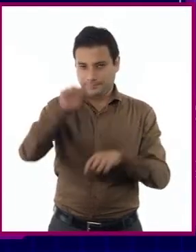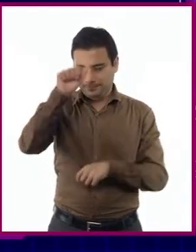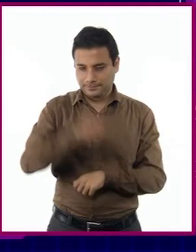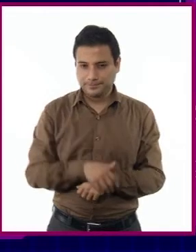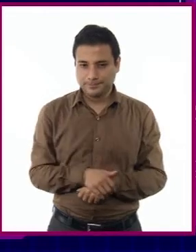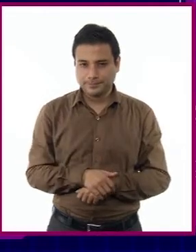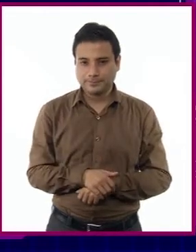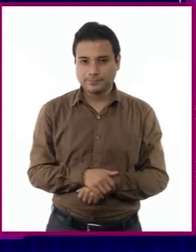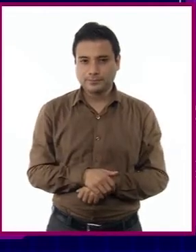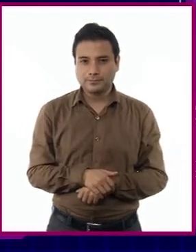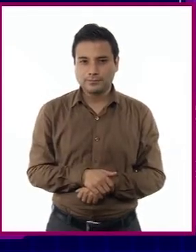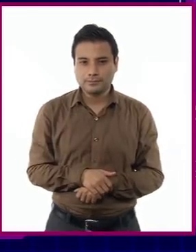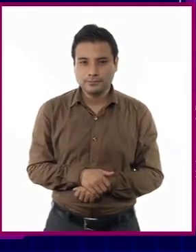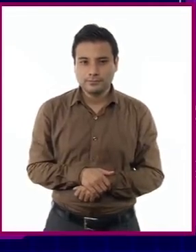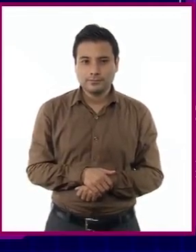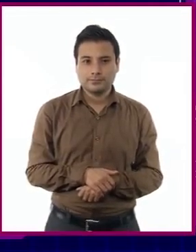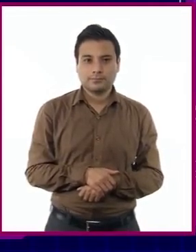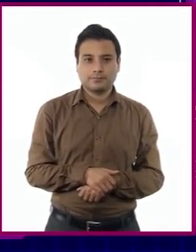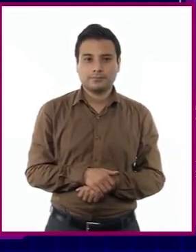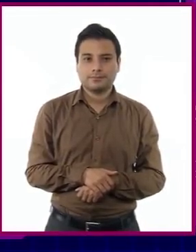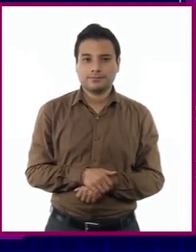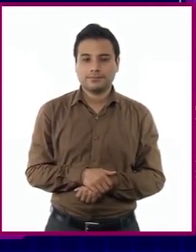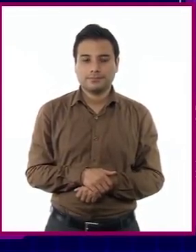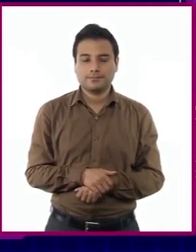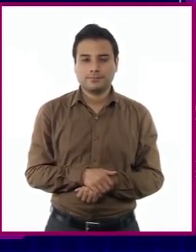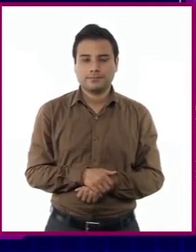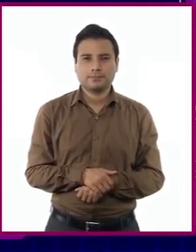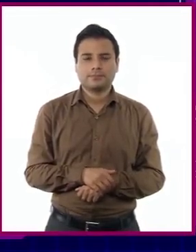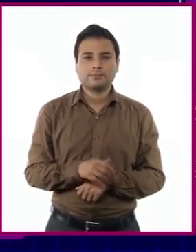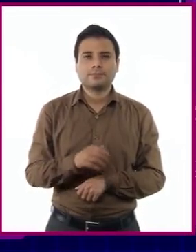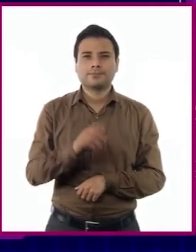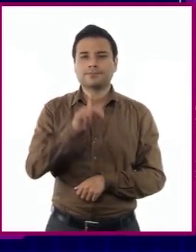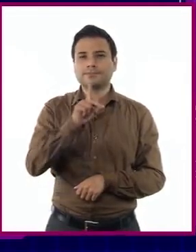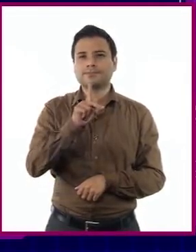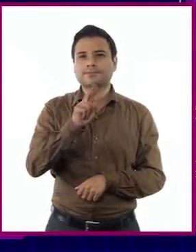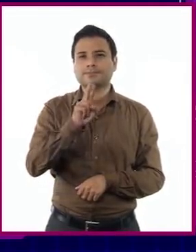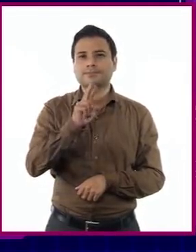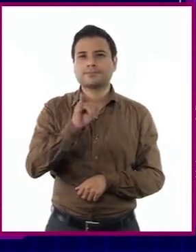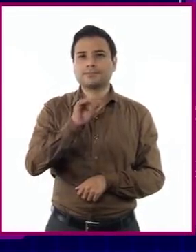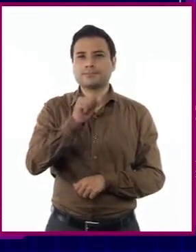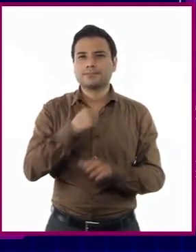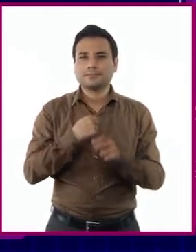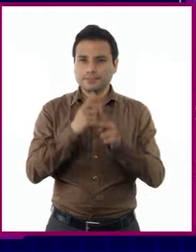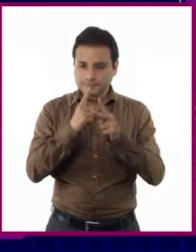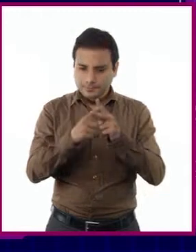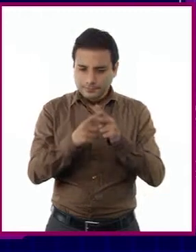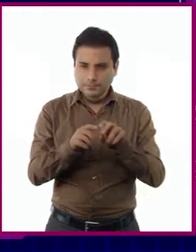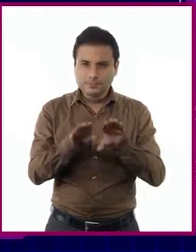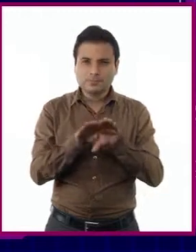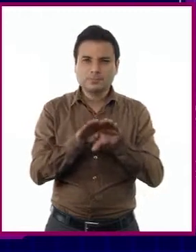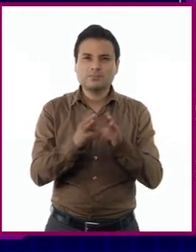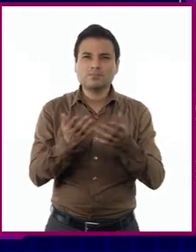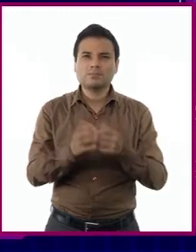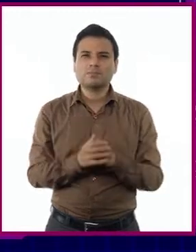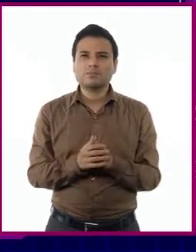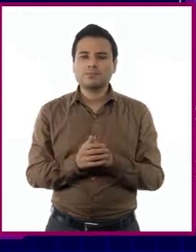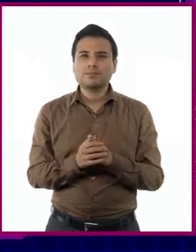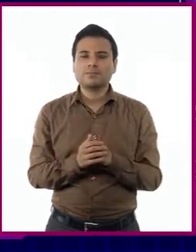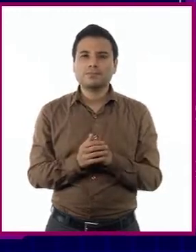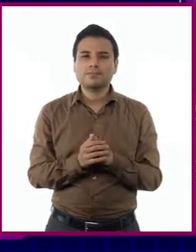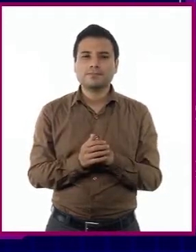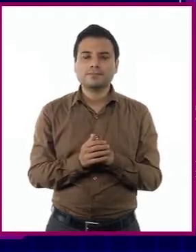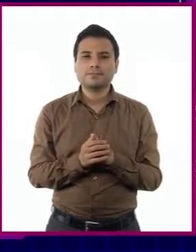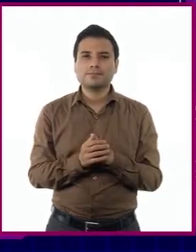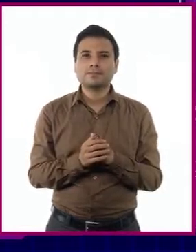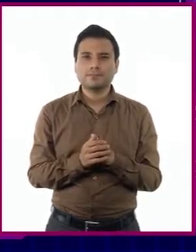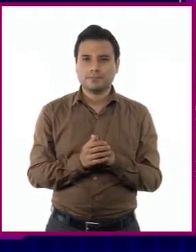pueden calcular el volumen de cualquier prisma recto con un polígono regular como base teniendo en